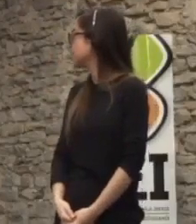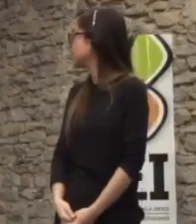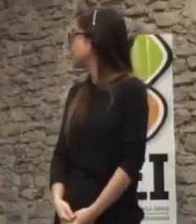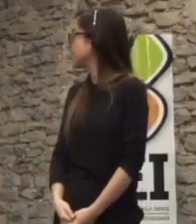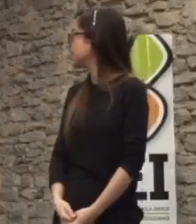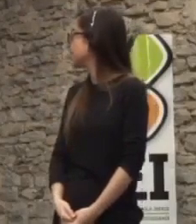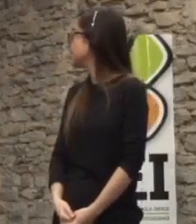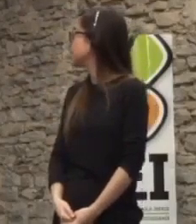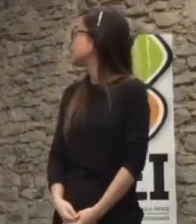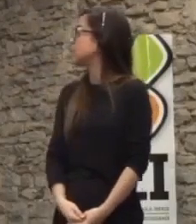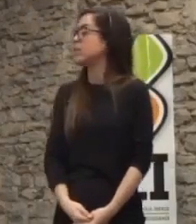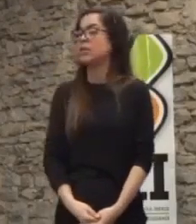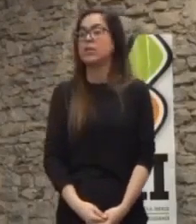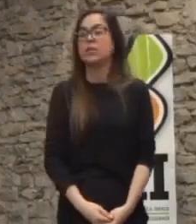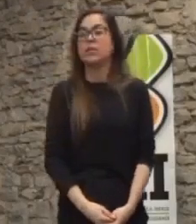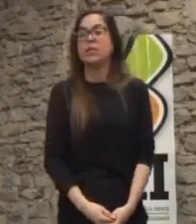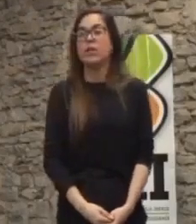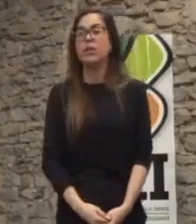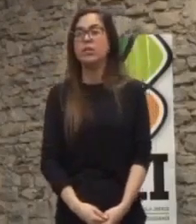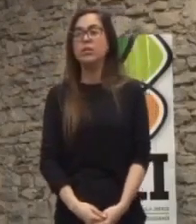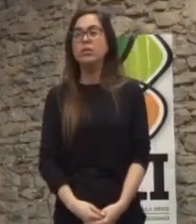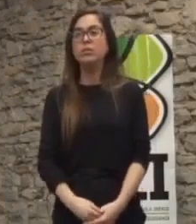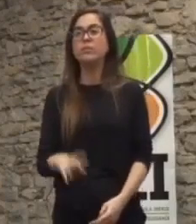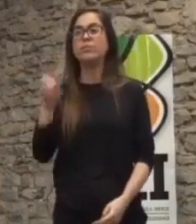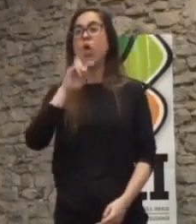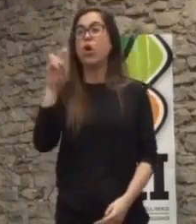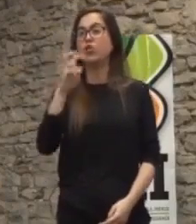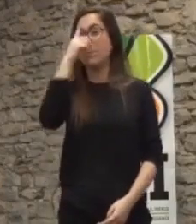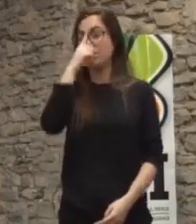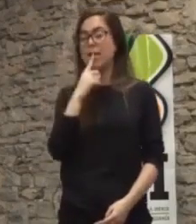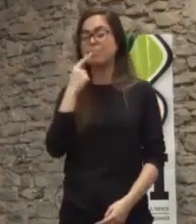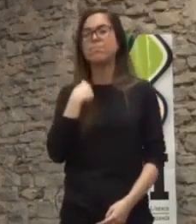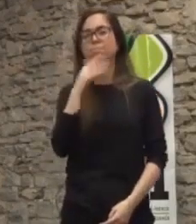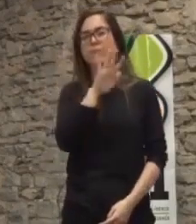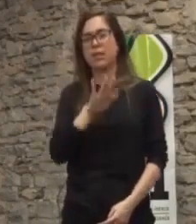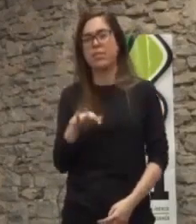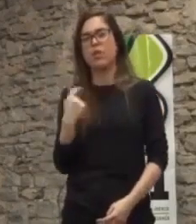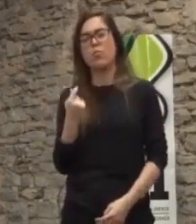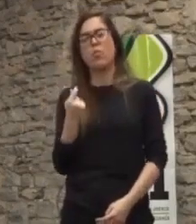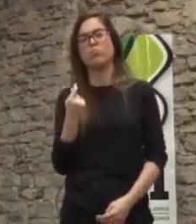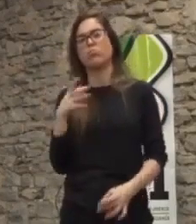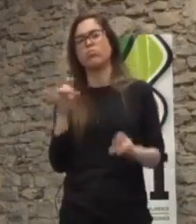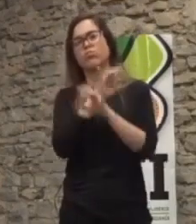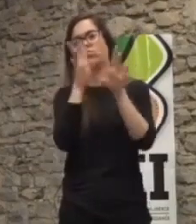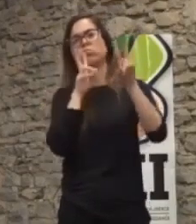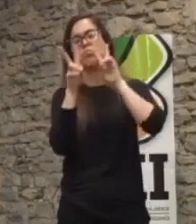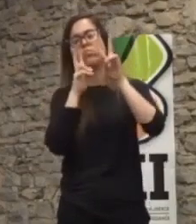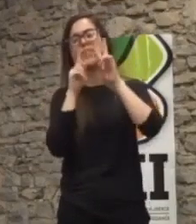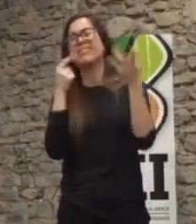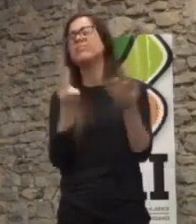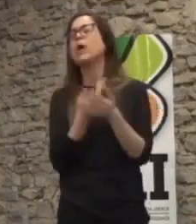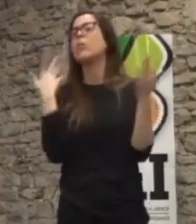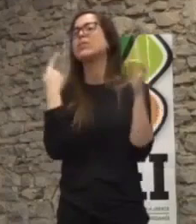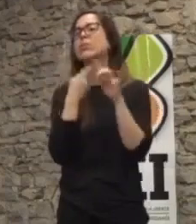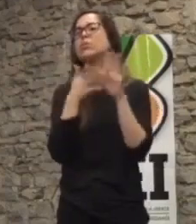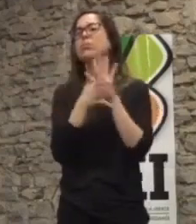Vale, otra de las imágenes que me parecía bastante gráfica para poder explicaros por qué es interesante y